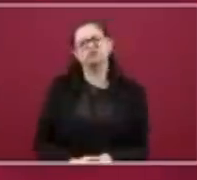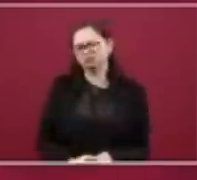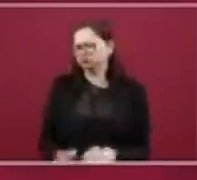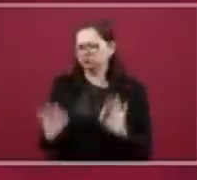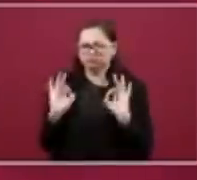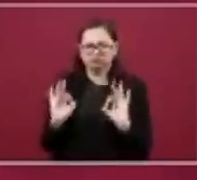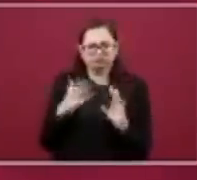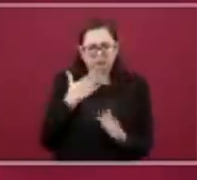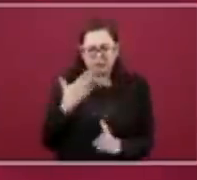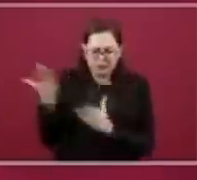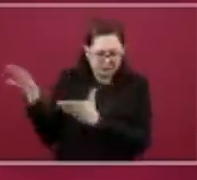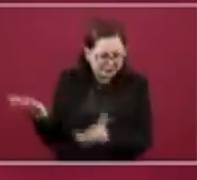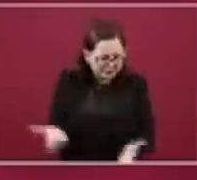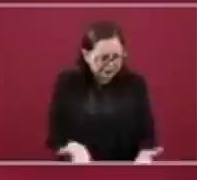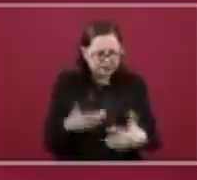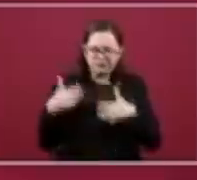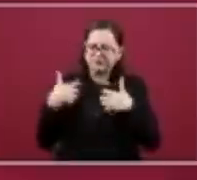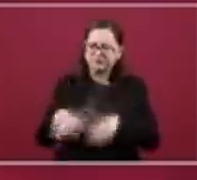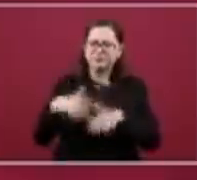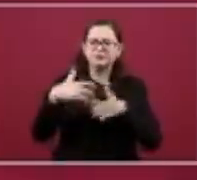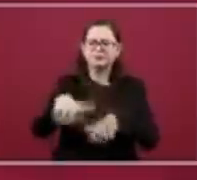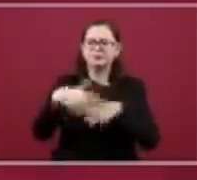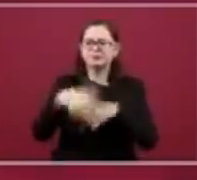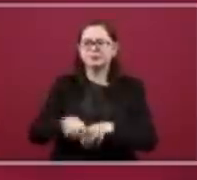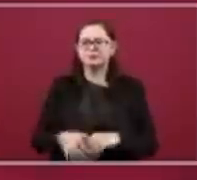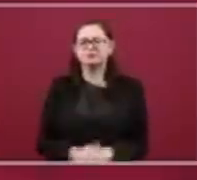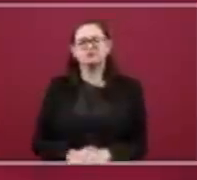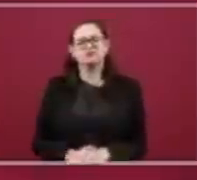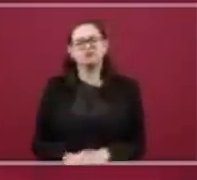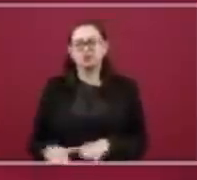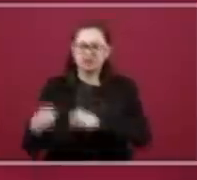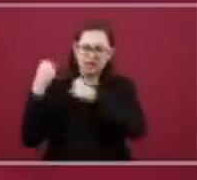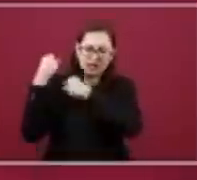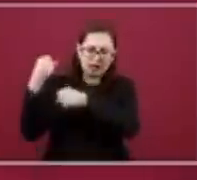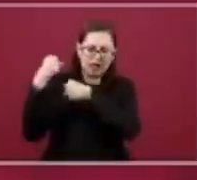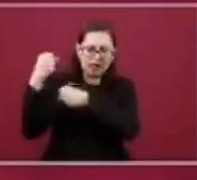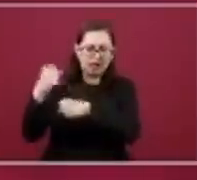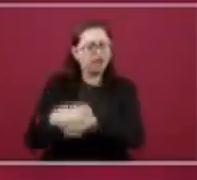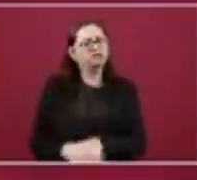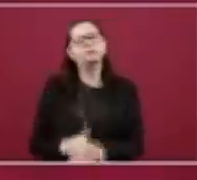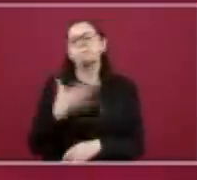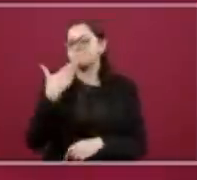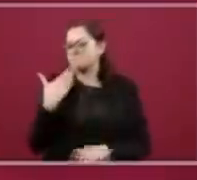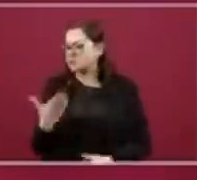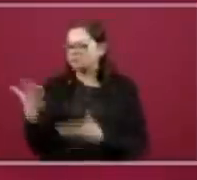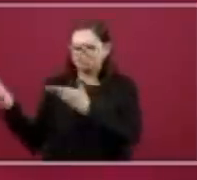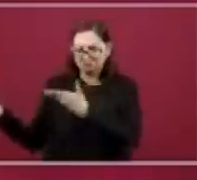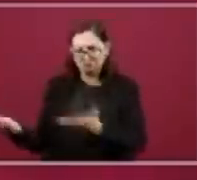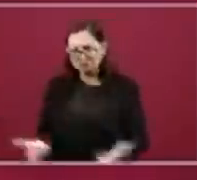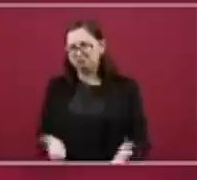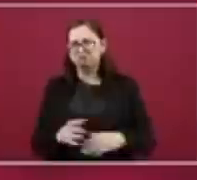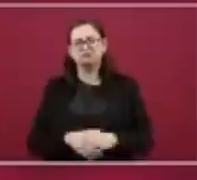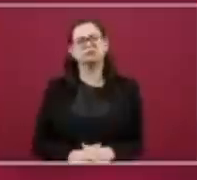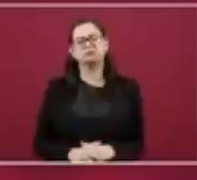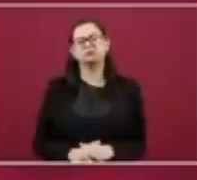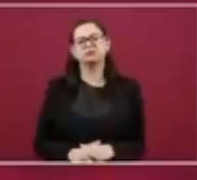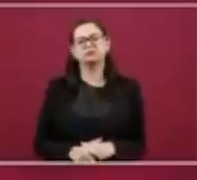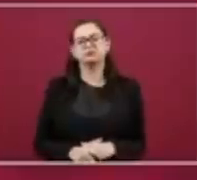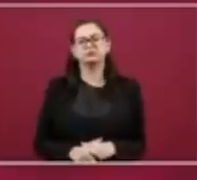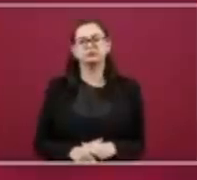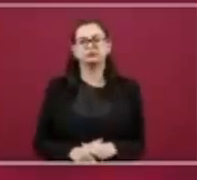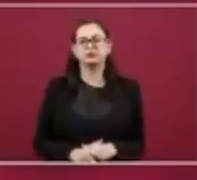bienvenida a la manifestación. Que va a haber un meeting, adelante el meeting. Que